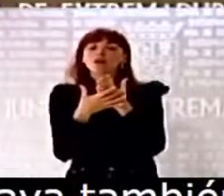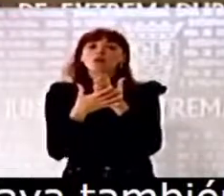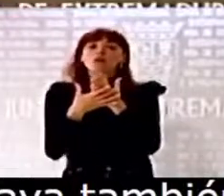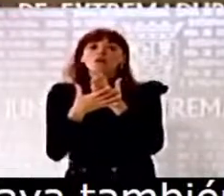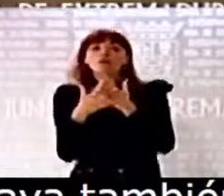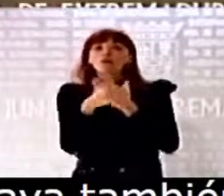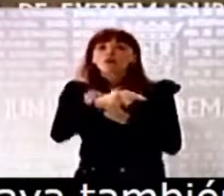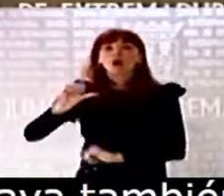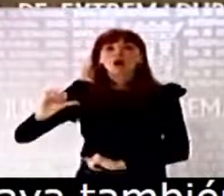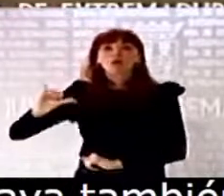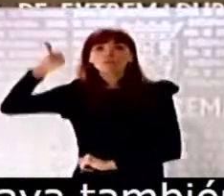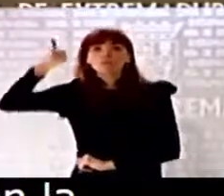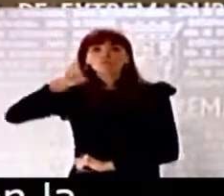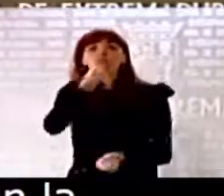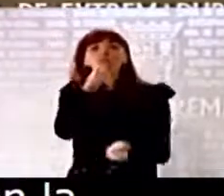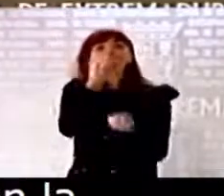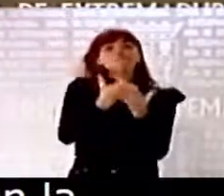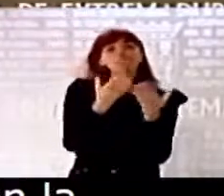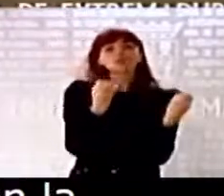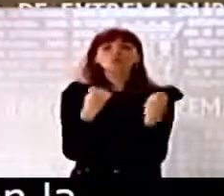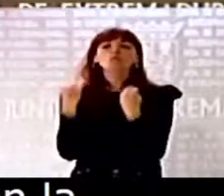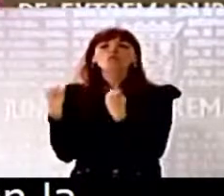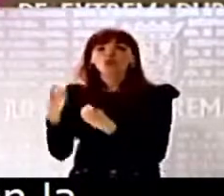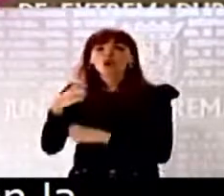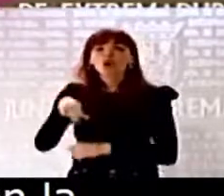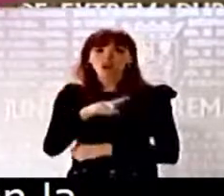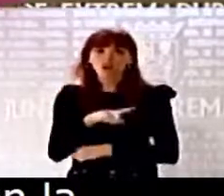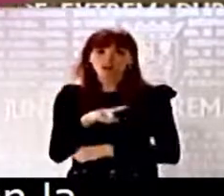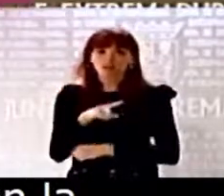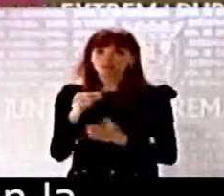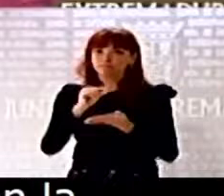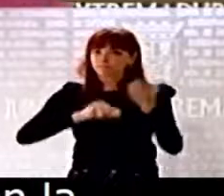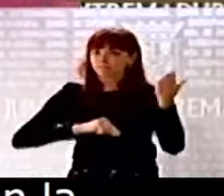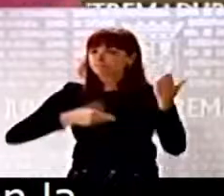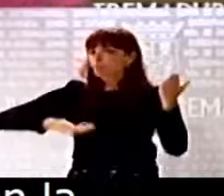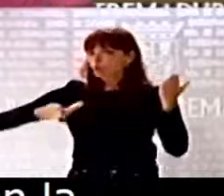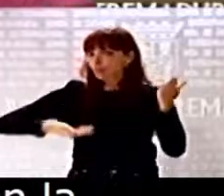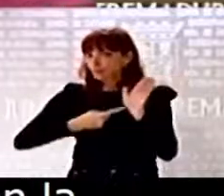aprobación de las declaraciones institucionales.